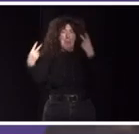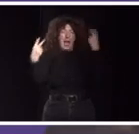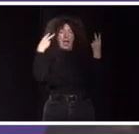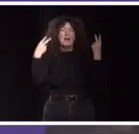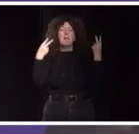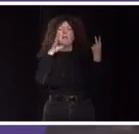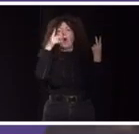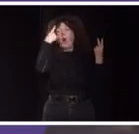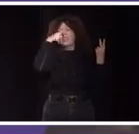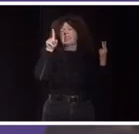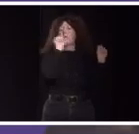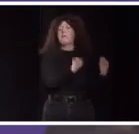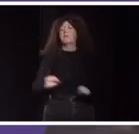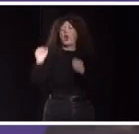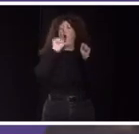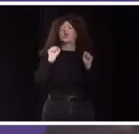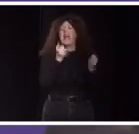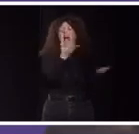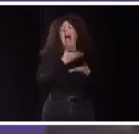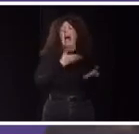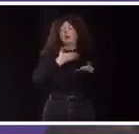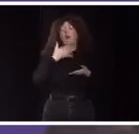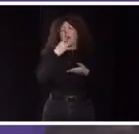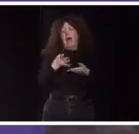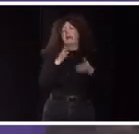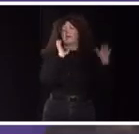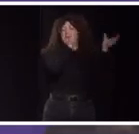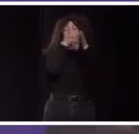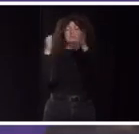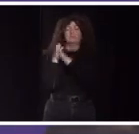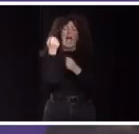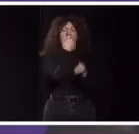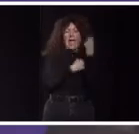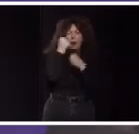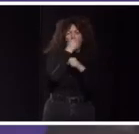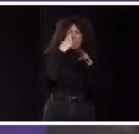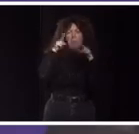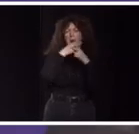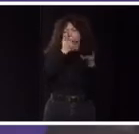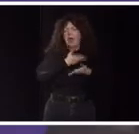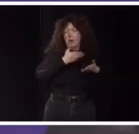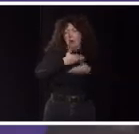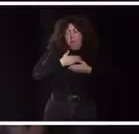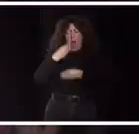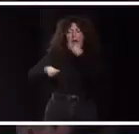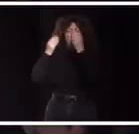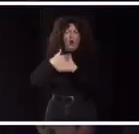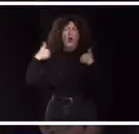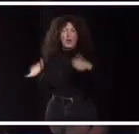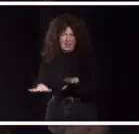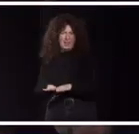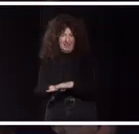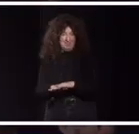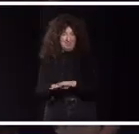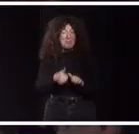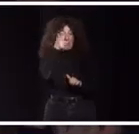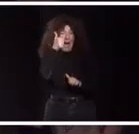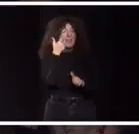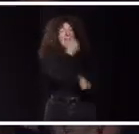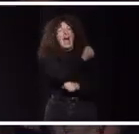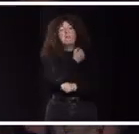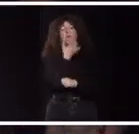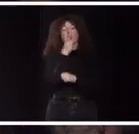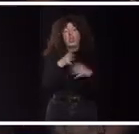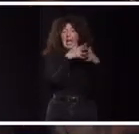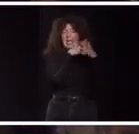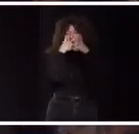supiese protegido por las principales potencias económicas y políticas a nivel internacional, especialmente por parte de Estados Unidos